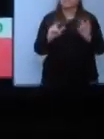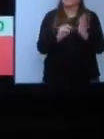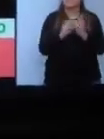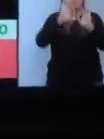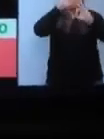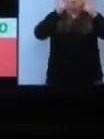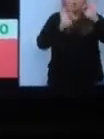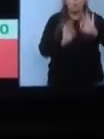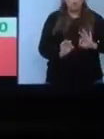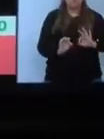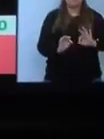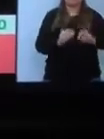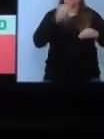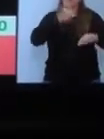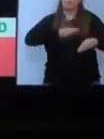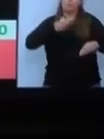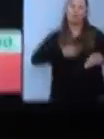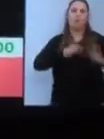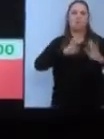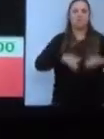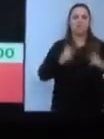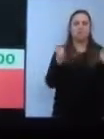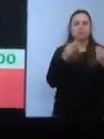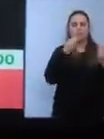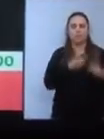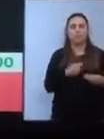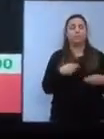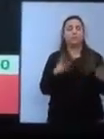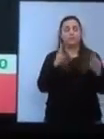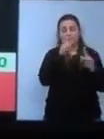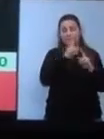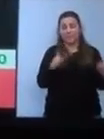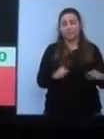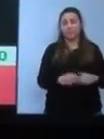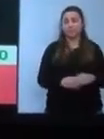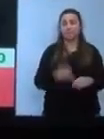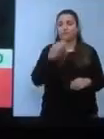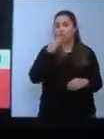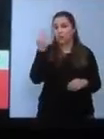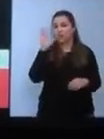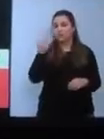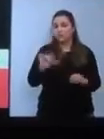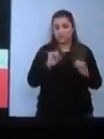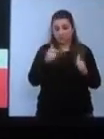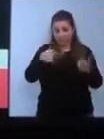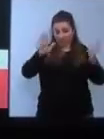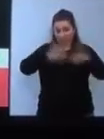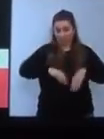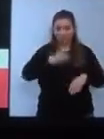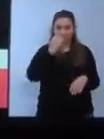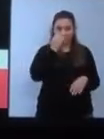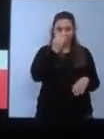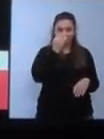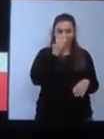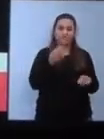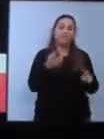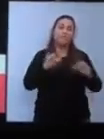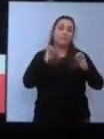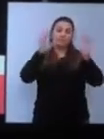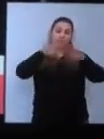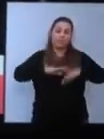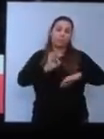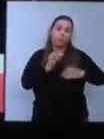el oro blanco y pudimos salvar la temporada. Esperemos que pase lo mismo este año, ¿no? Ojalá, y que empiece esta noche. Esta noche, o cuanto